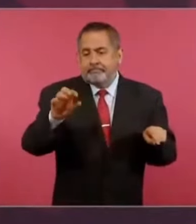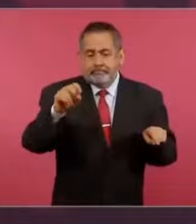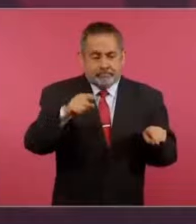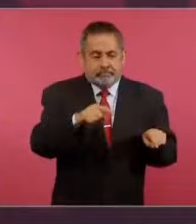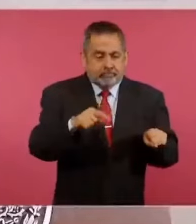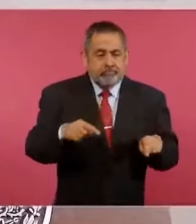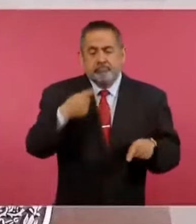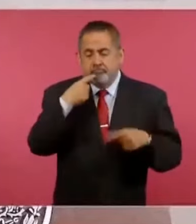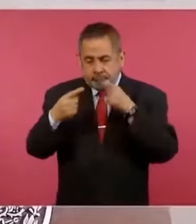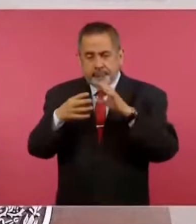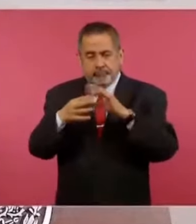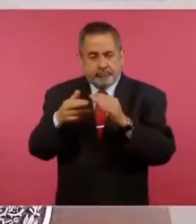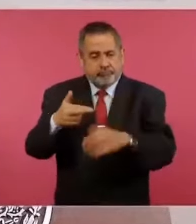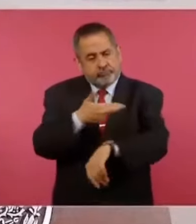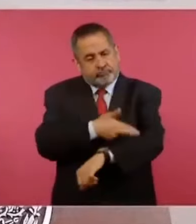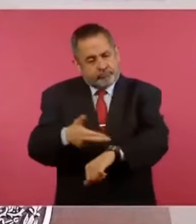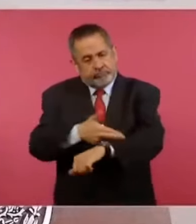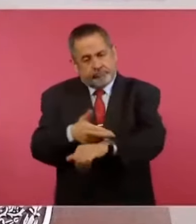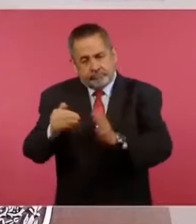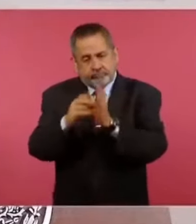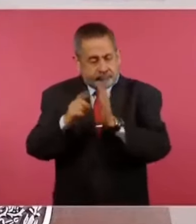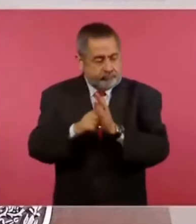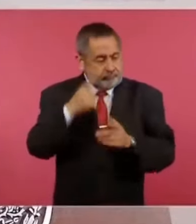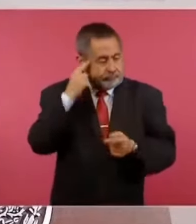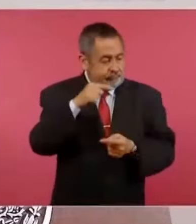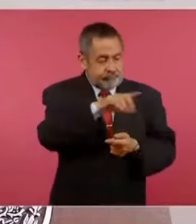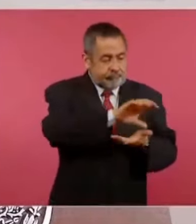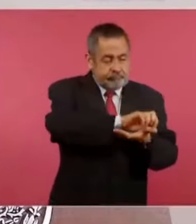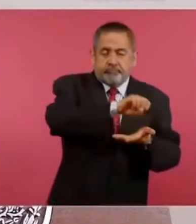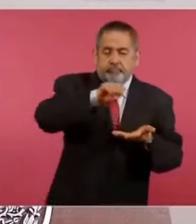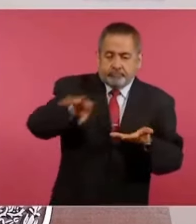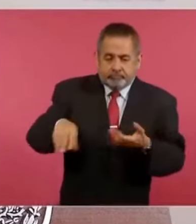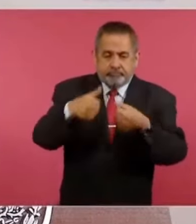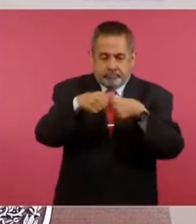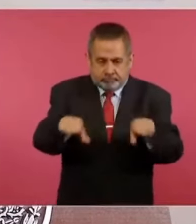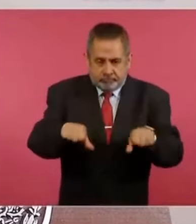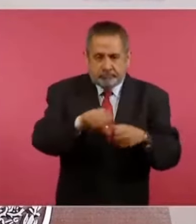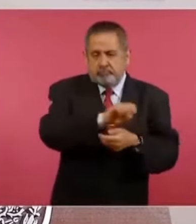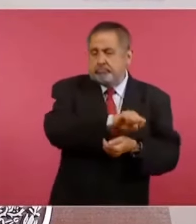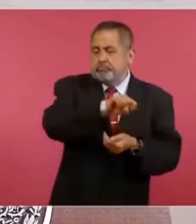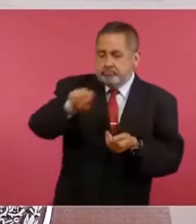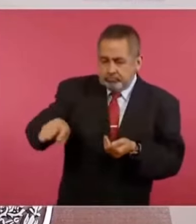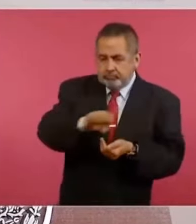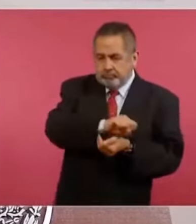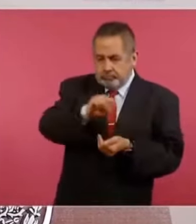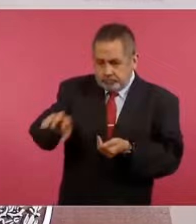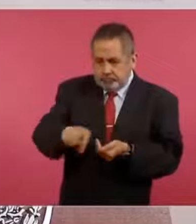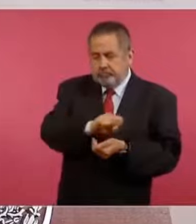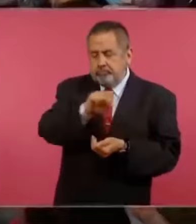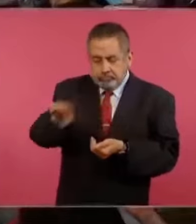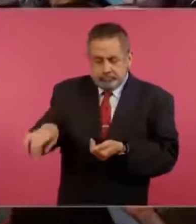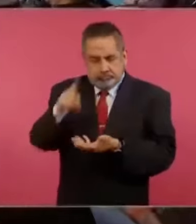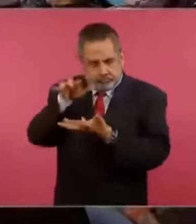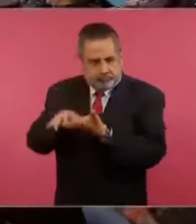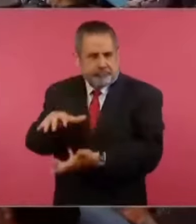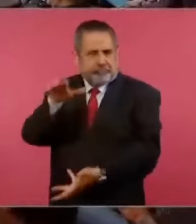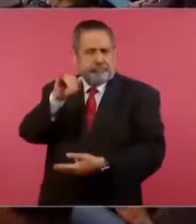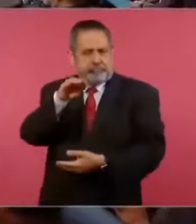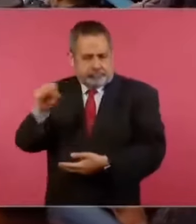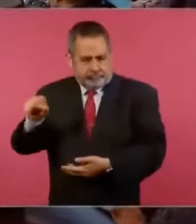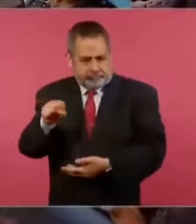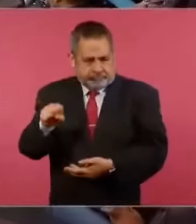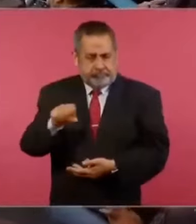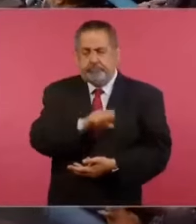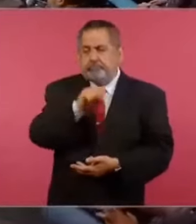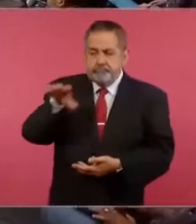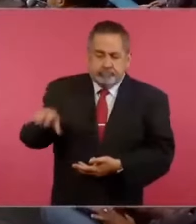Se generó una metodología para que empezaran a pasar al seguro Social, que es lo que habíamos puesto